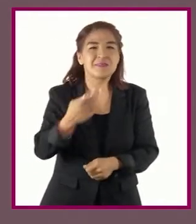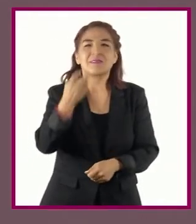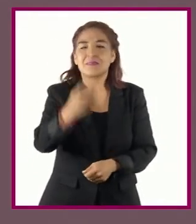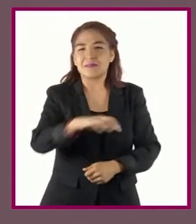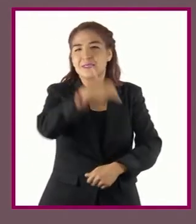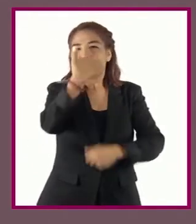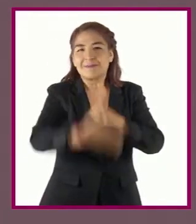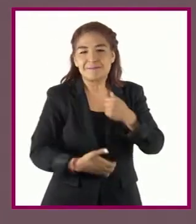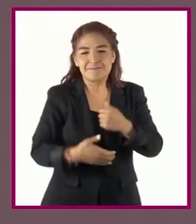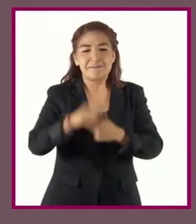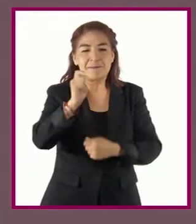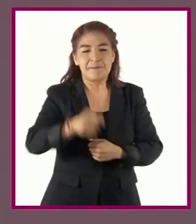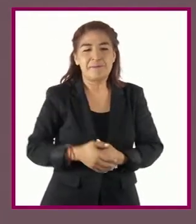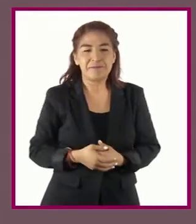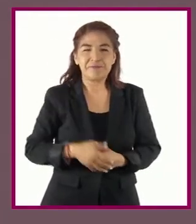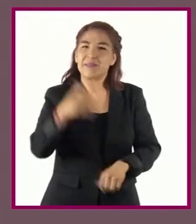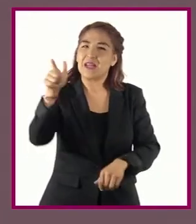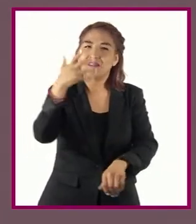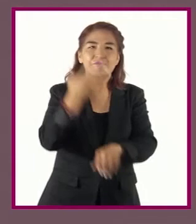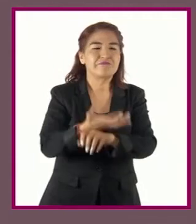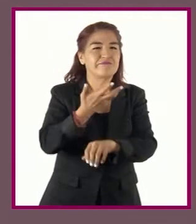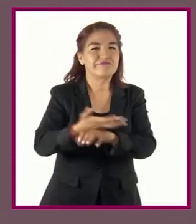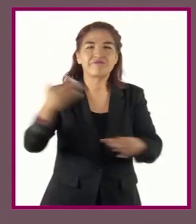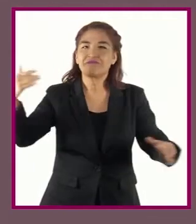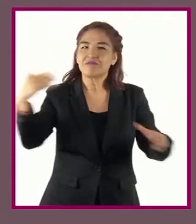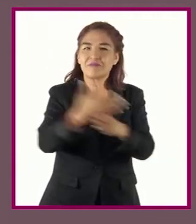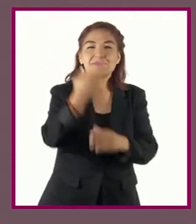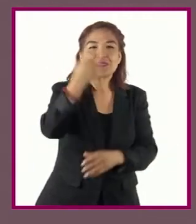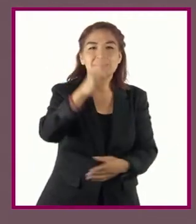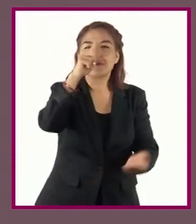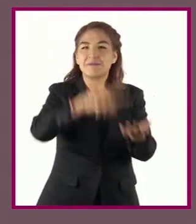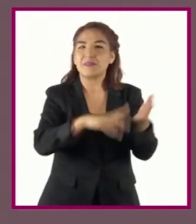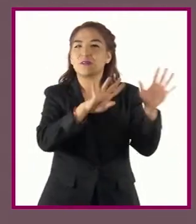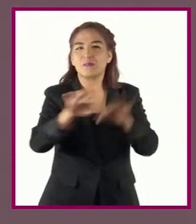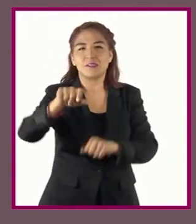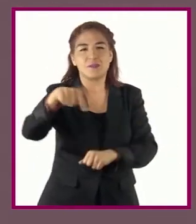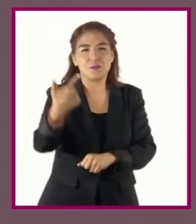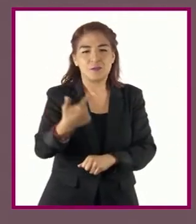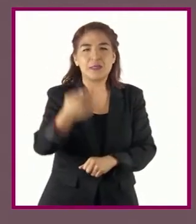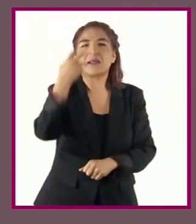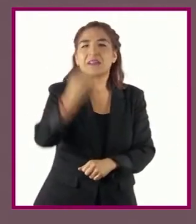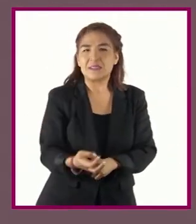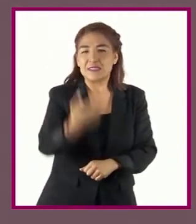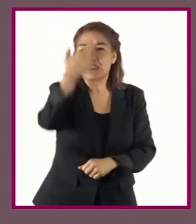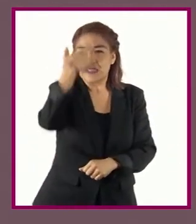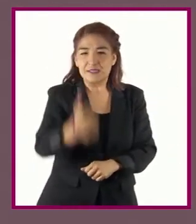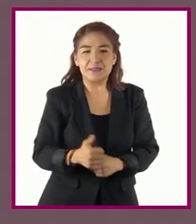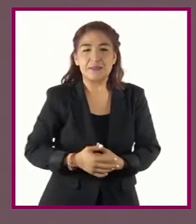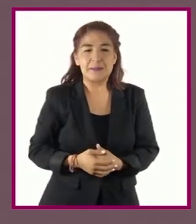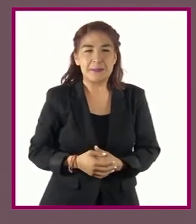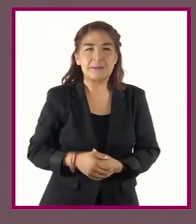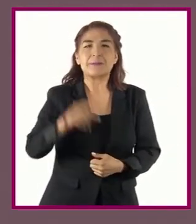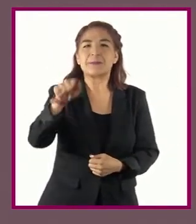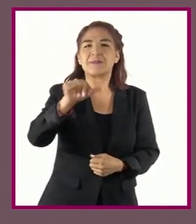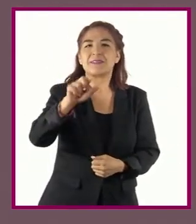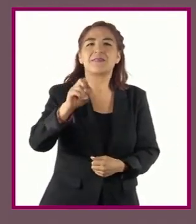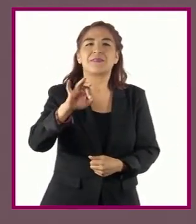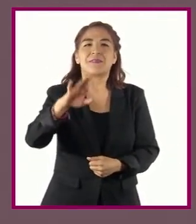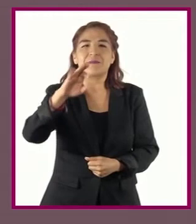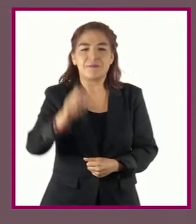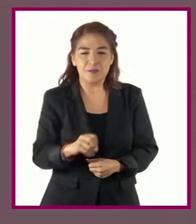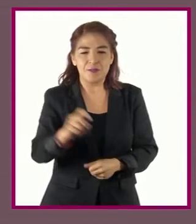con la intervención de Estados Unidos de América en 1912, la cual permitió que Adolfo Díaz ocupara